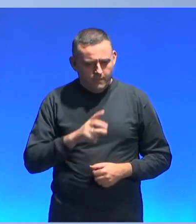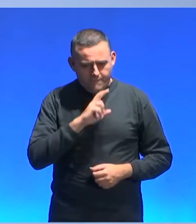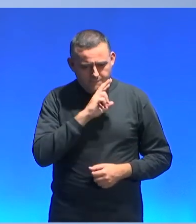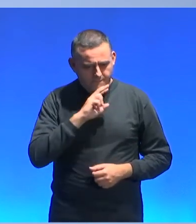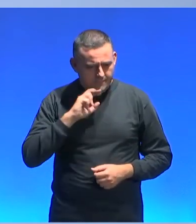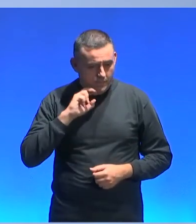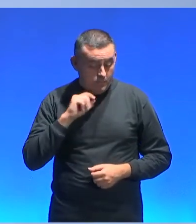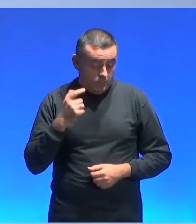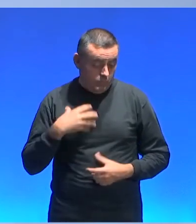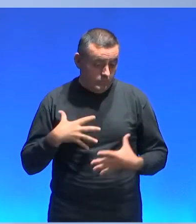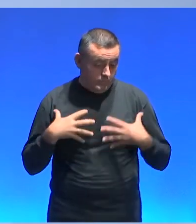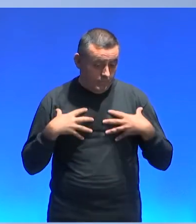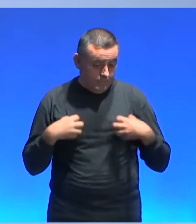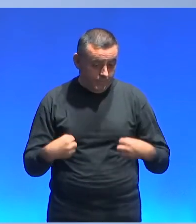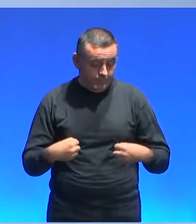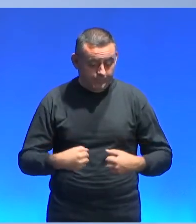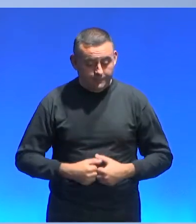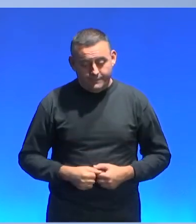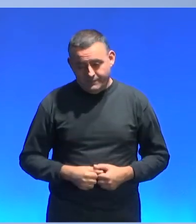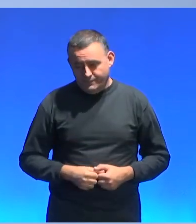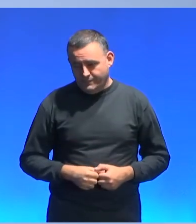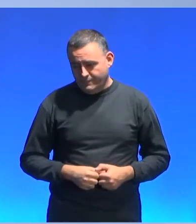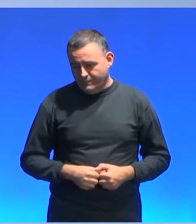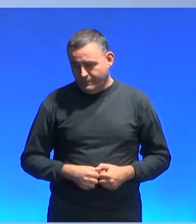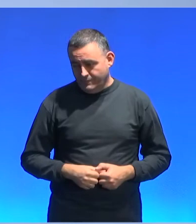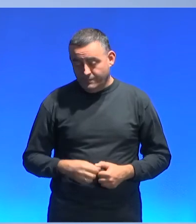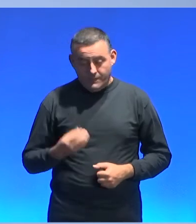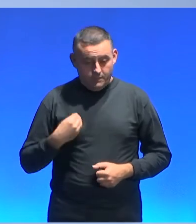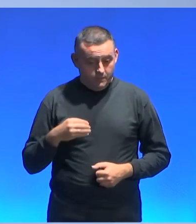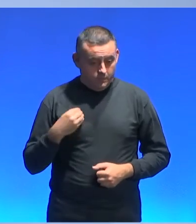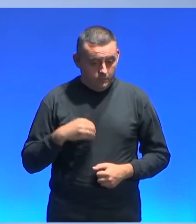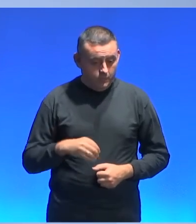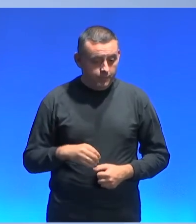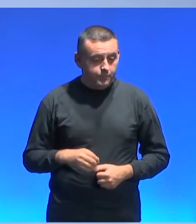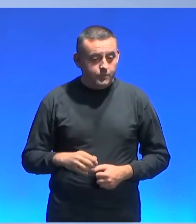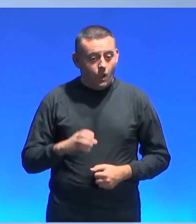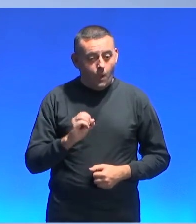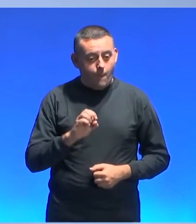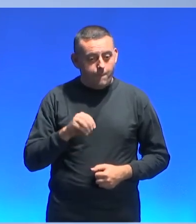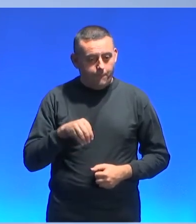de salud. La Organización Mundial de la Salud, como sabéis,